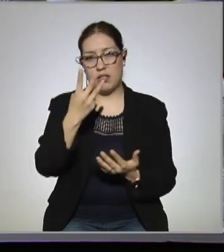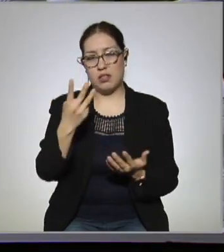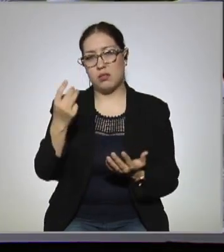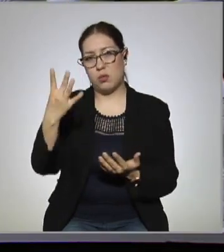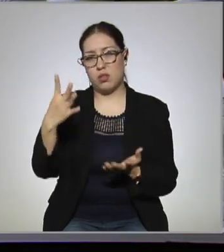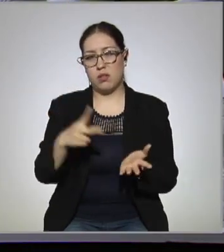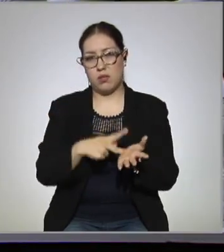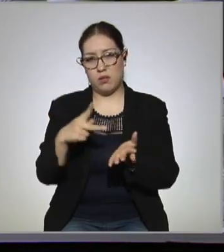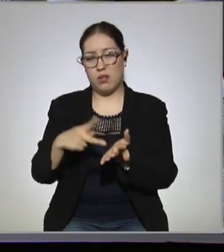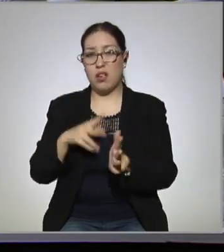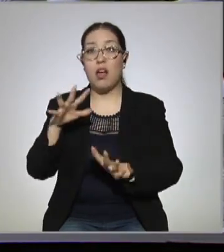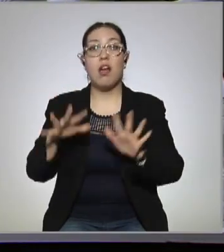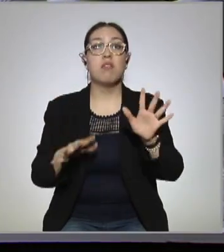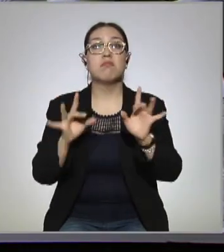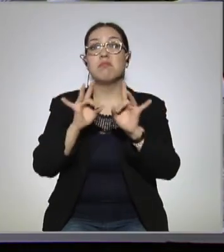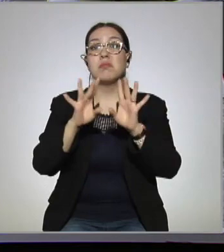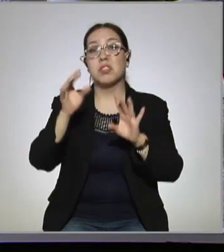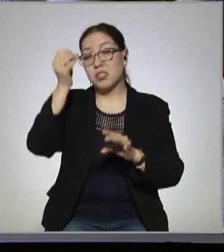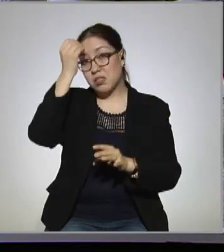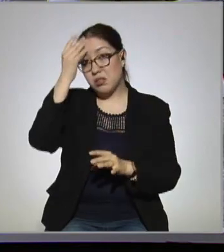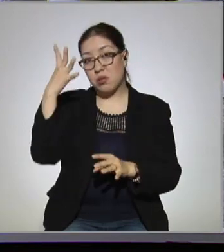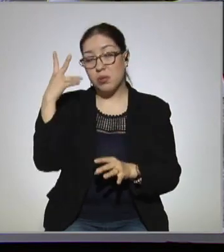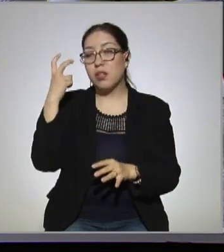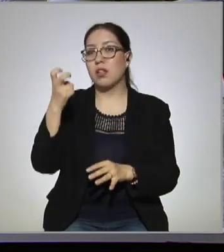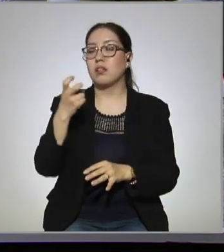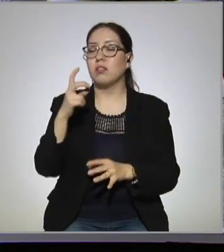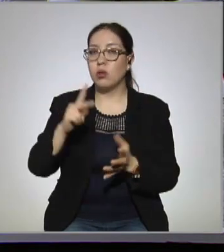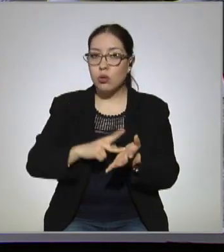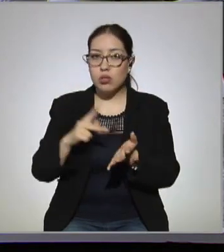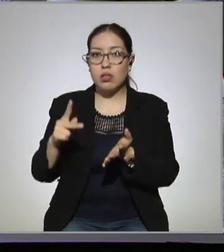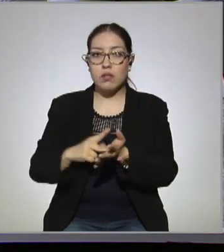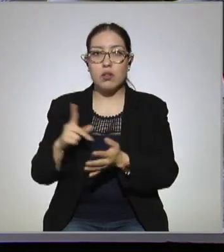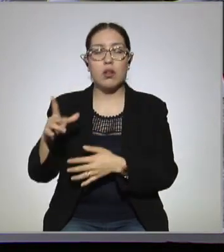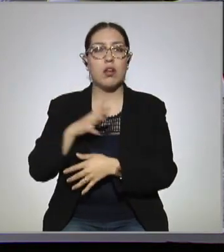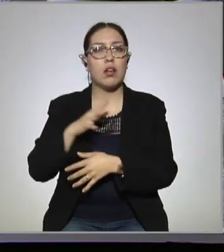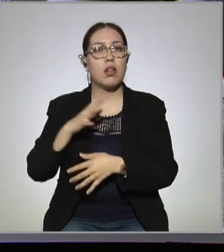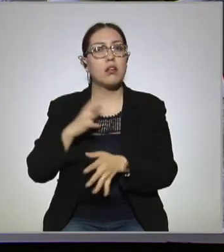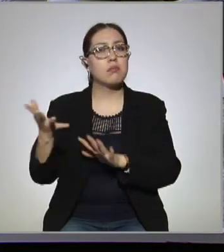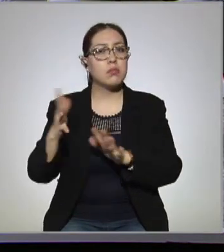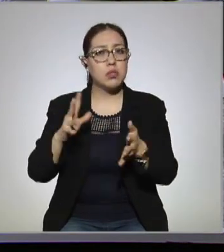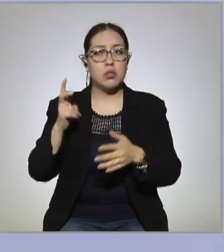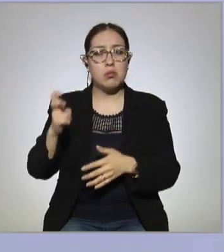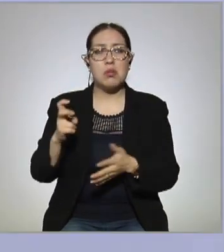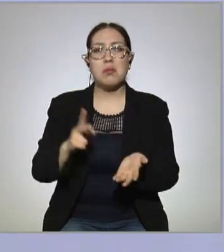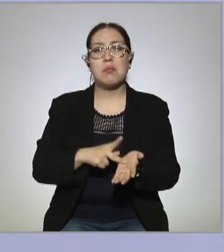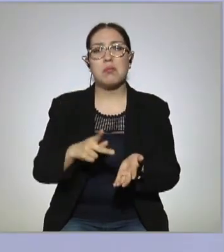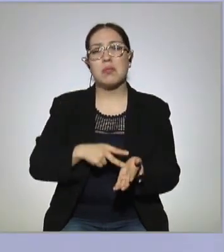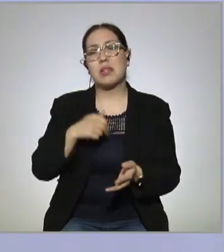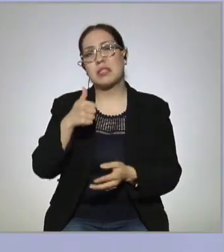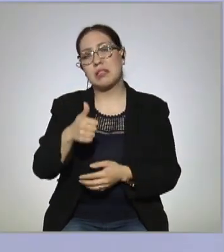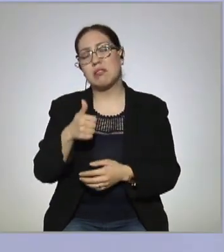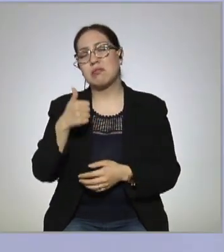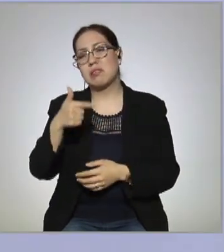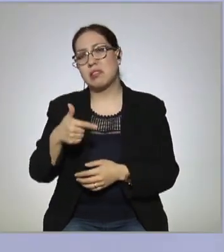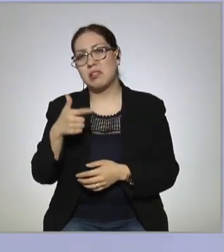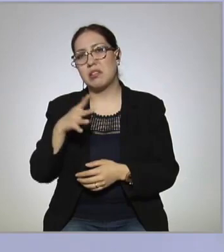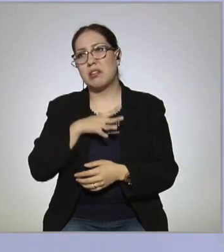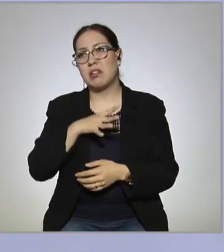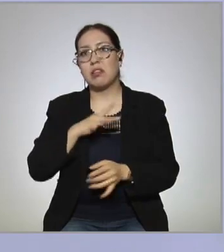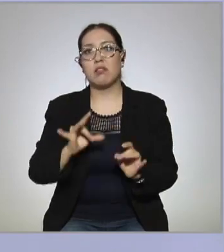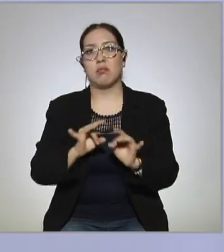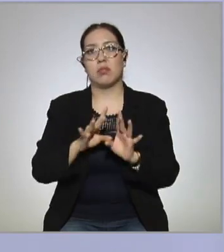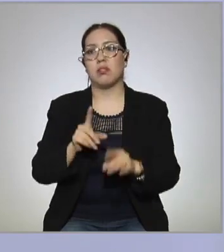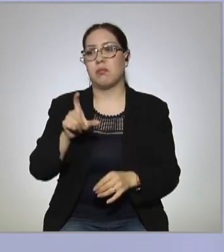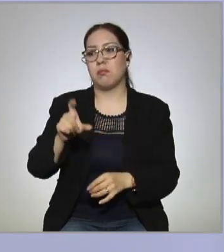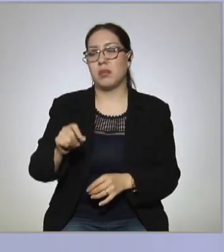De repente olvidamos eso, la ley de máximas repeticiones. Te habla de que hagas unas cuantas repeticiones, 6 cuando mucho. De repente nos ponen 30 o